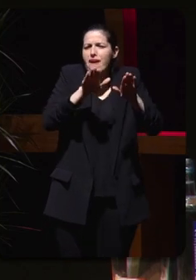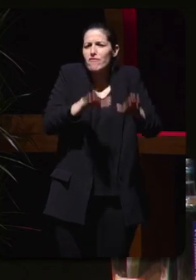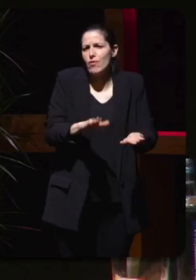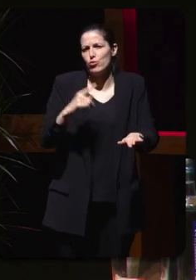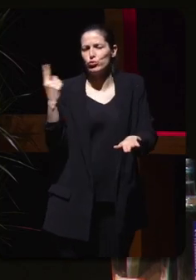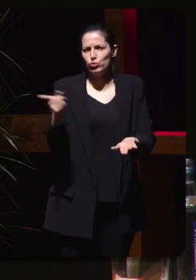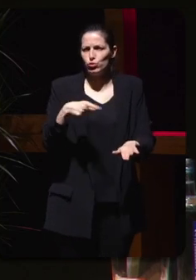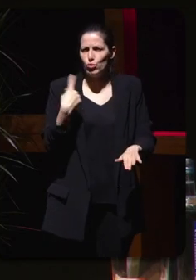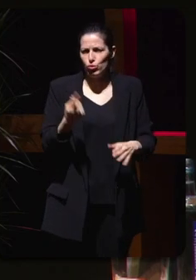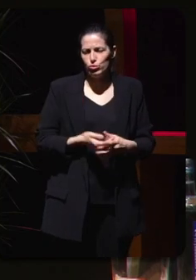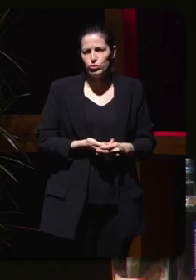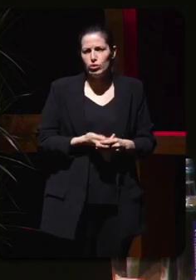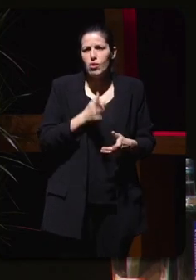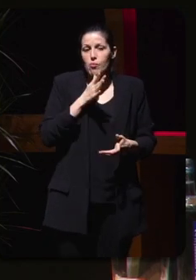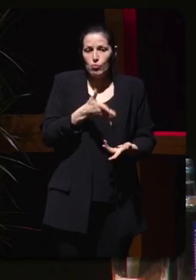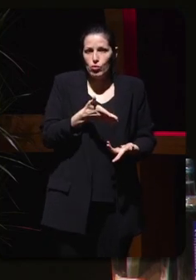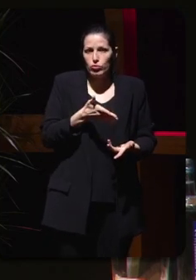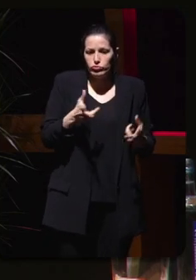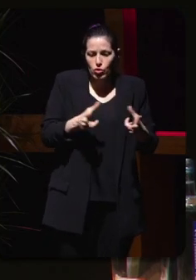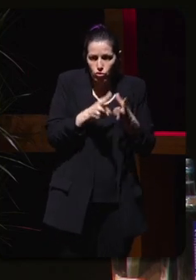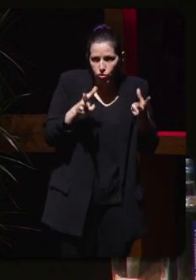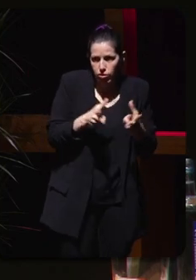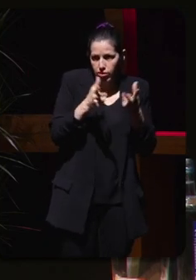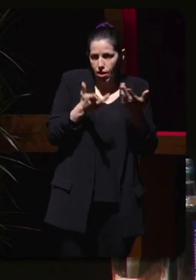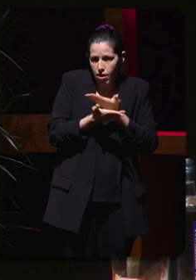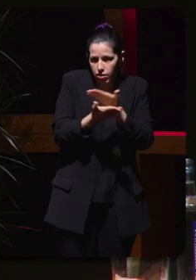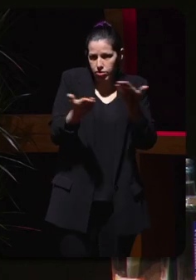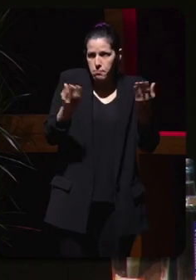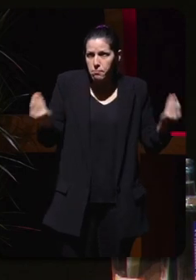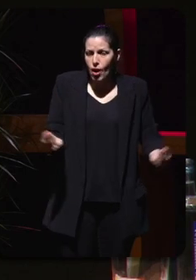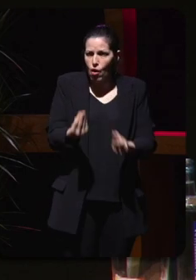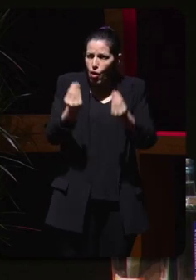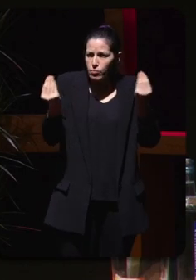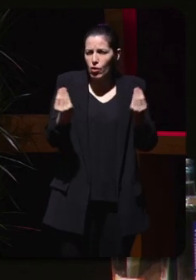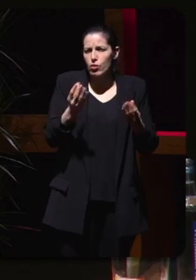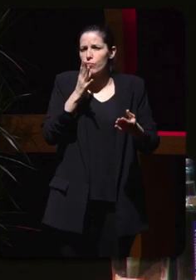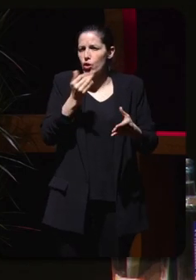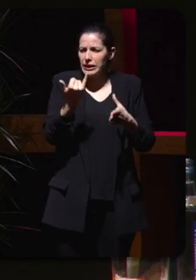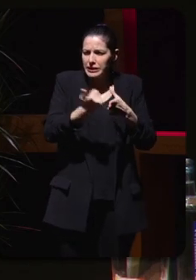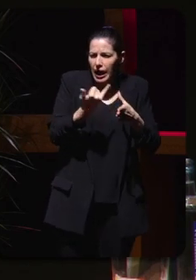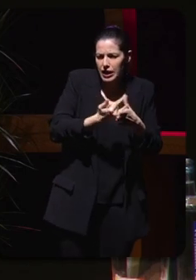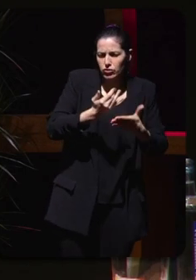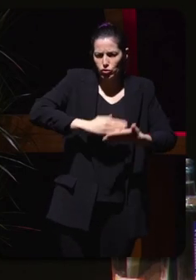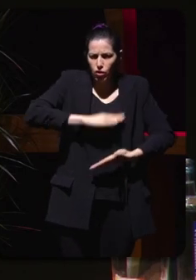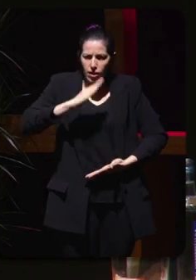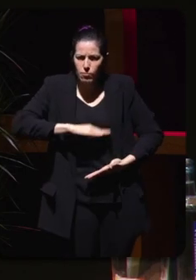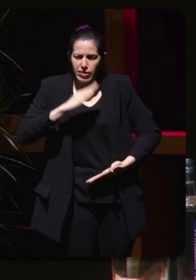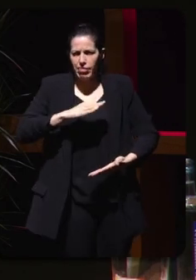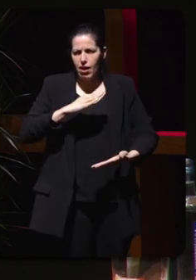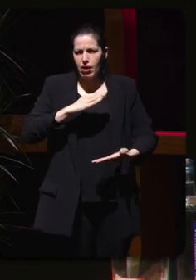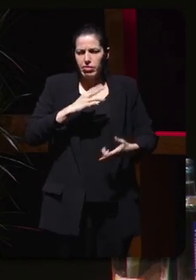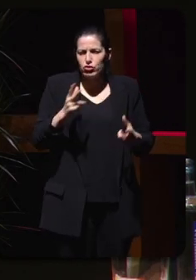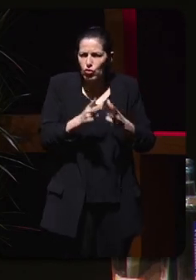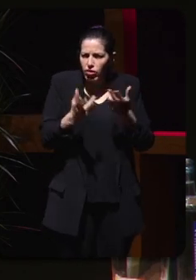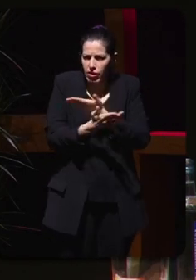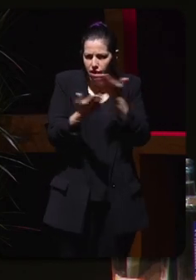¿no? Porque mejor nos va a ir si contamos con los talentos, las capacidades y los esfuerzos de toda la sociedad en